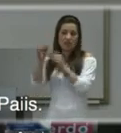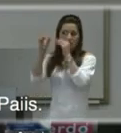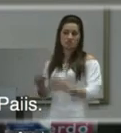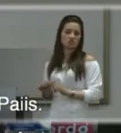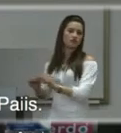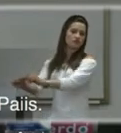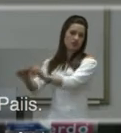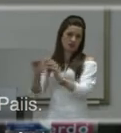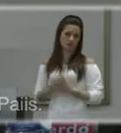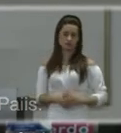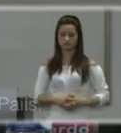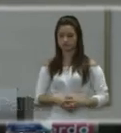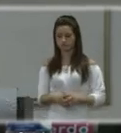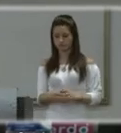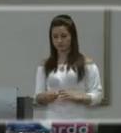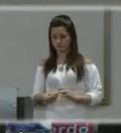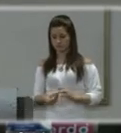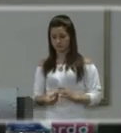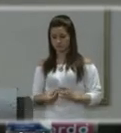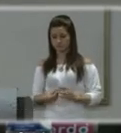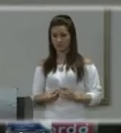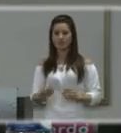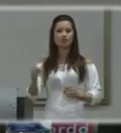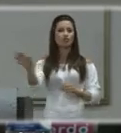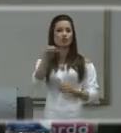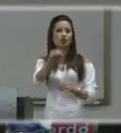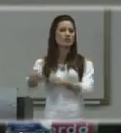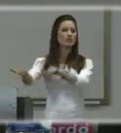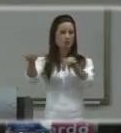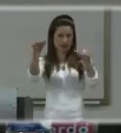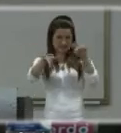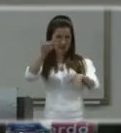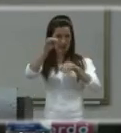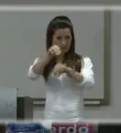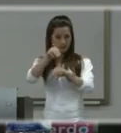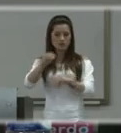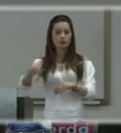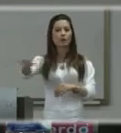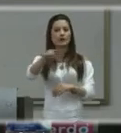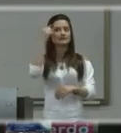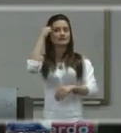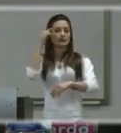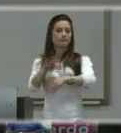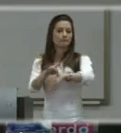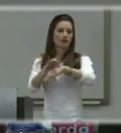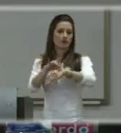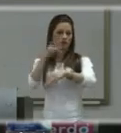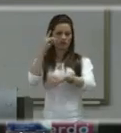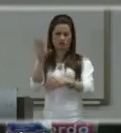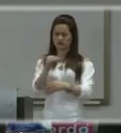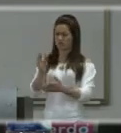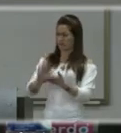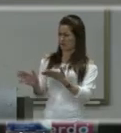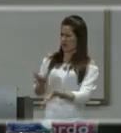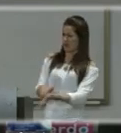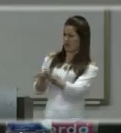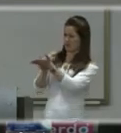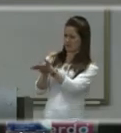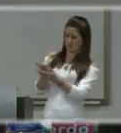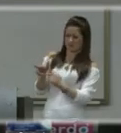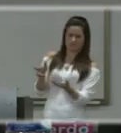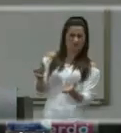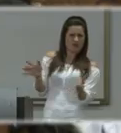claro, tenían un sesgo muy médico y es, pero pues como así rehabilitación si la persona sigue teniendo